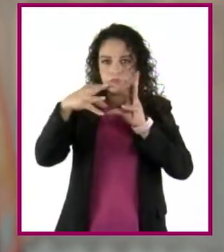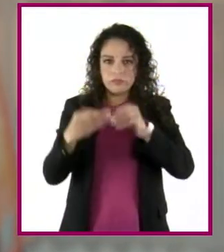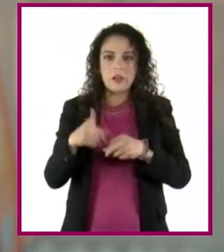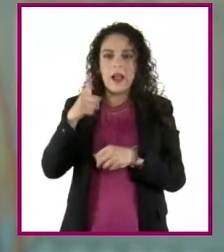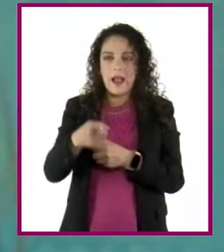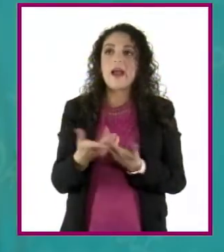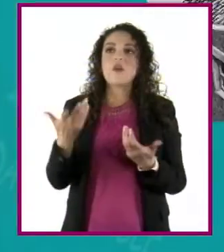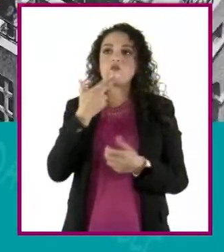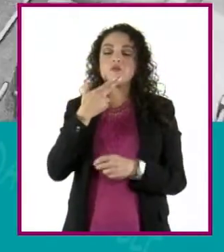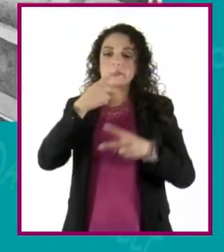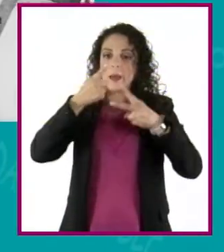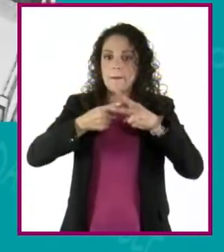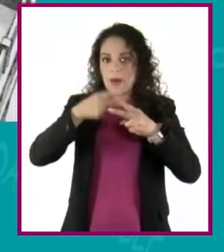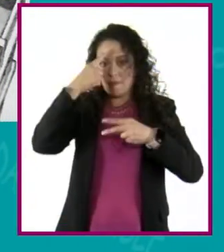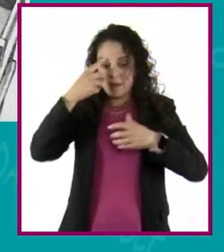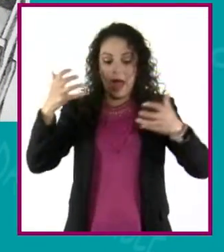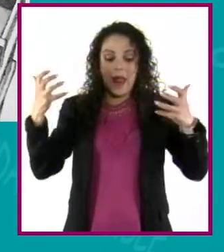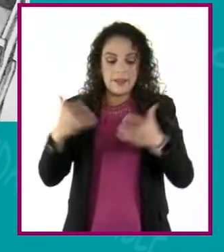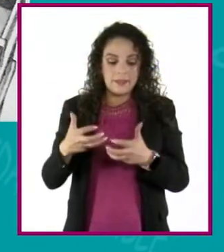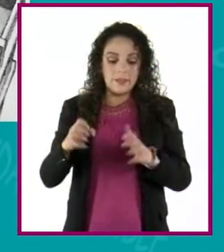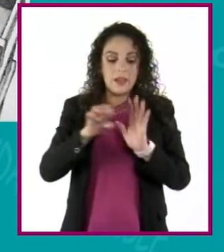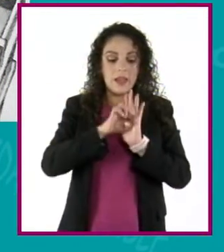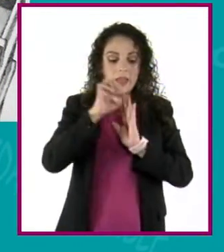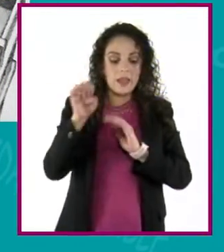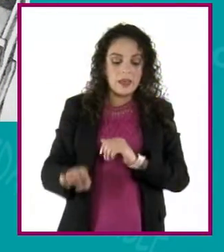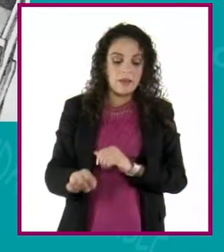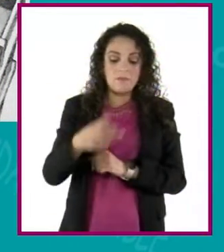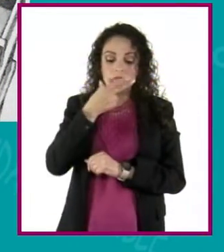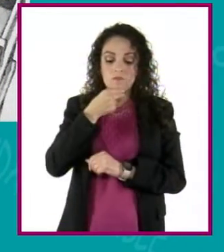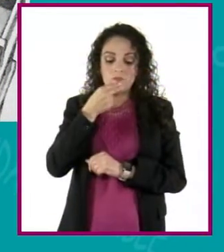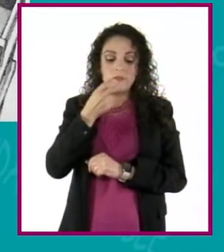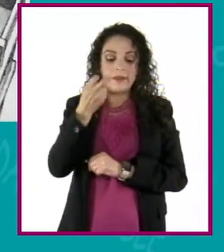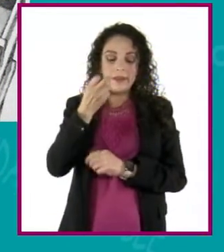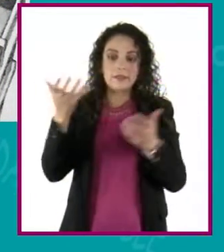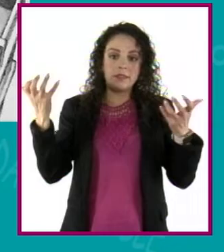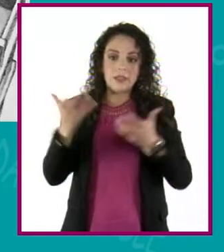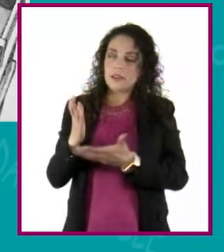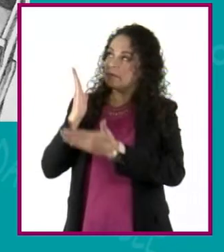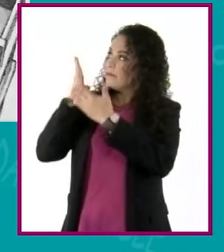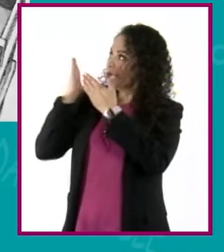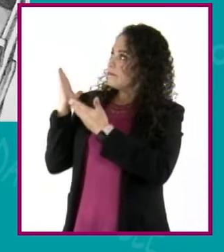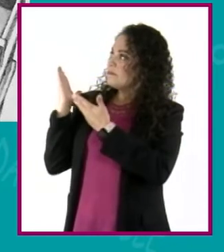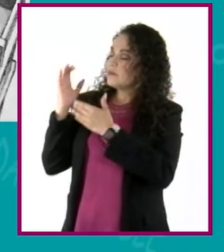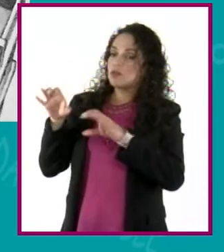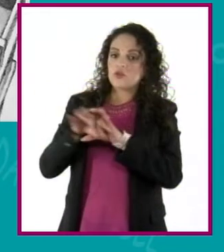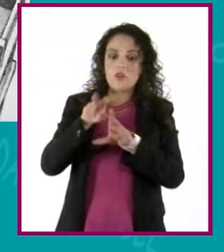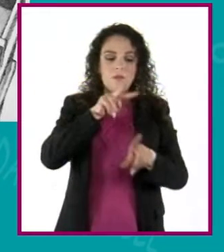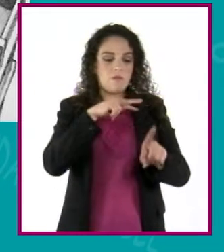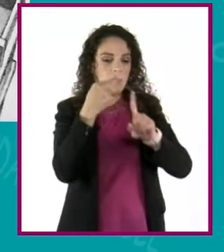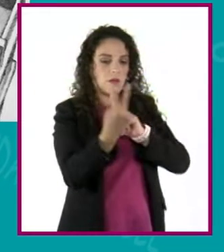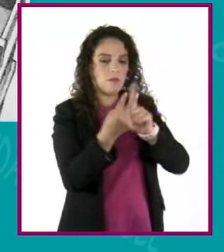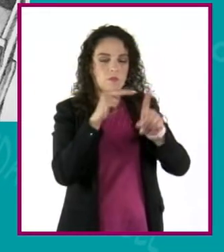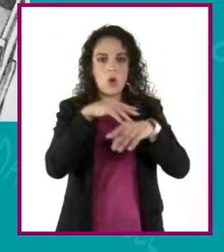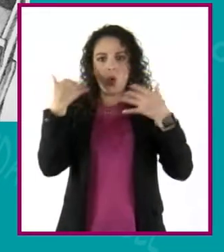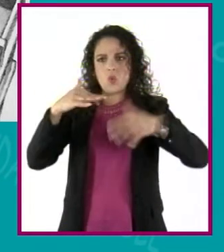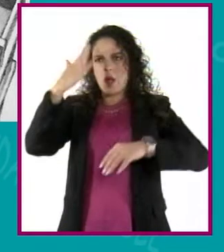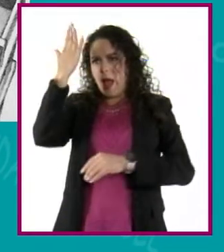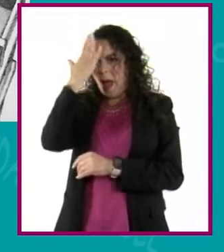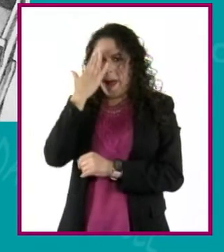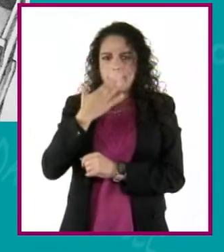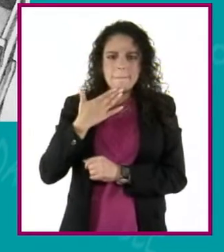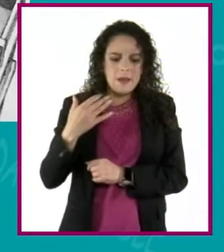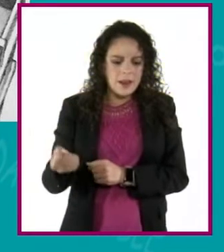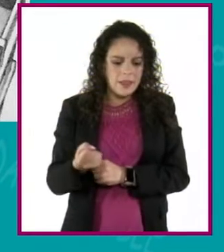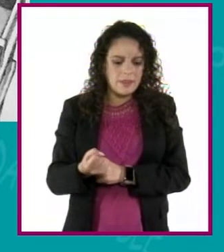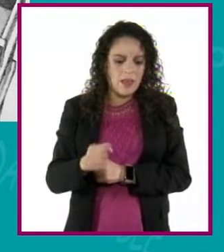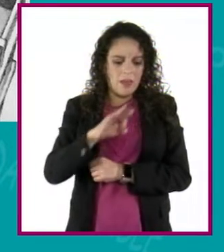obra. Un ejemplo muy claro es Escher, que jugaba con las perspectivas y las proporciones con una habilidad maestra, logrando